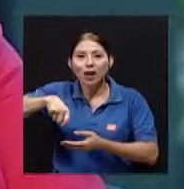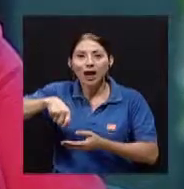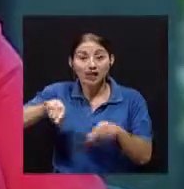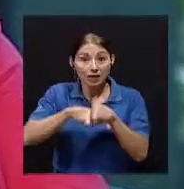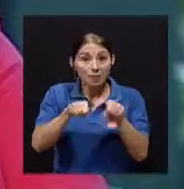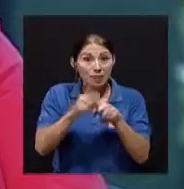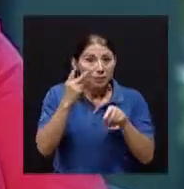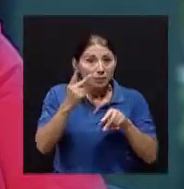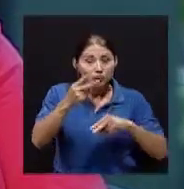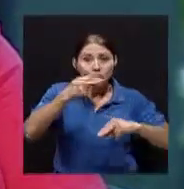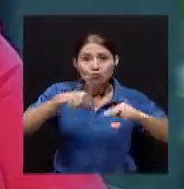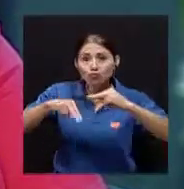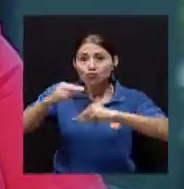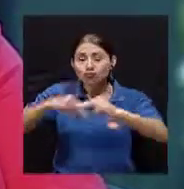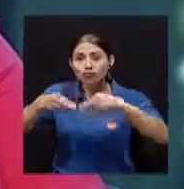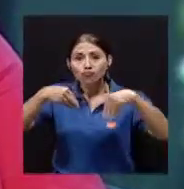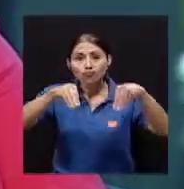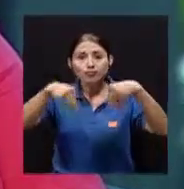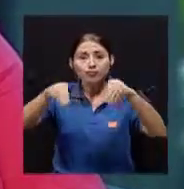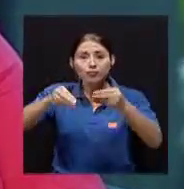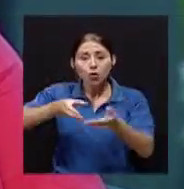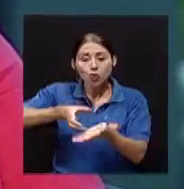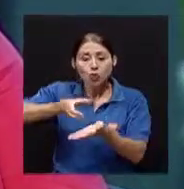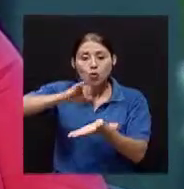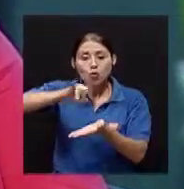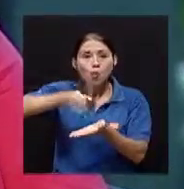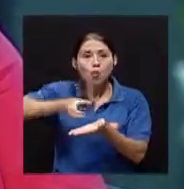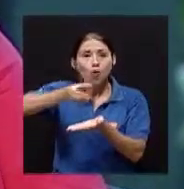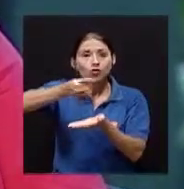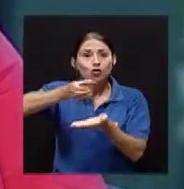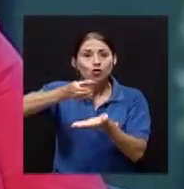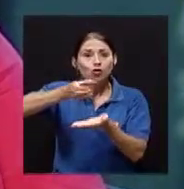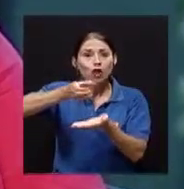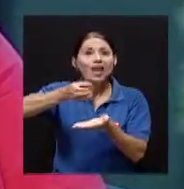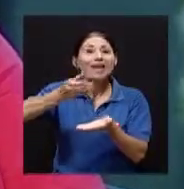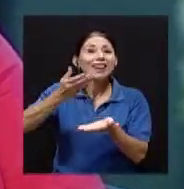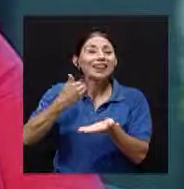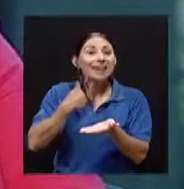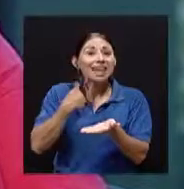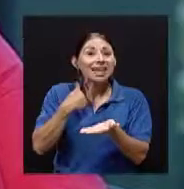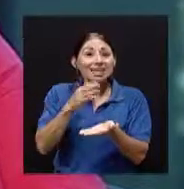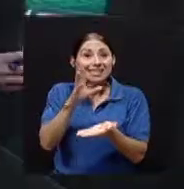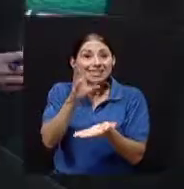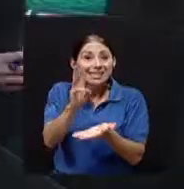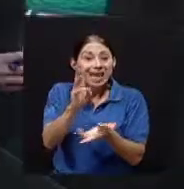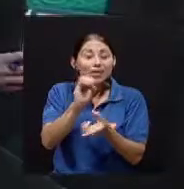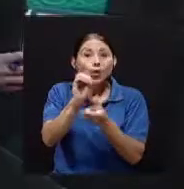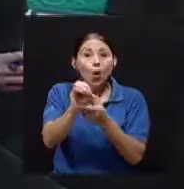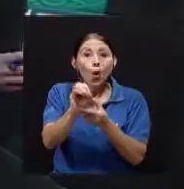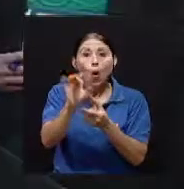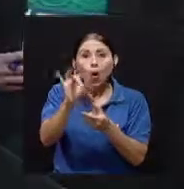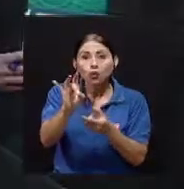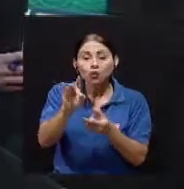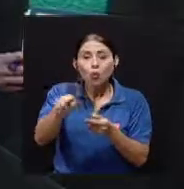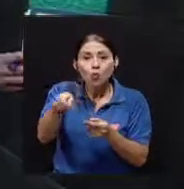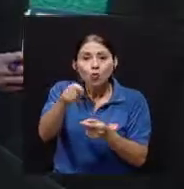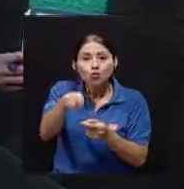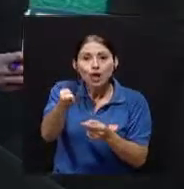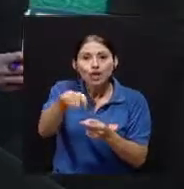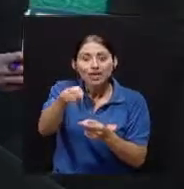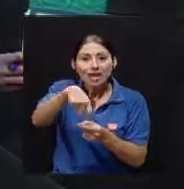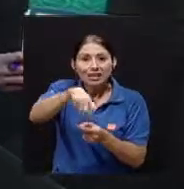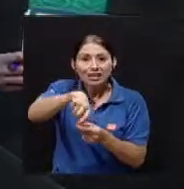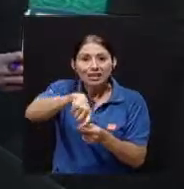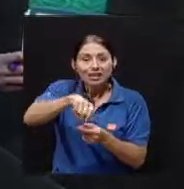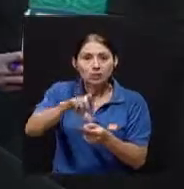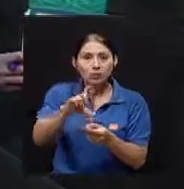mercado, inclusive, jugos envasados que hasta traen 6 a 8 cucharaditas de azúcar por envase, ¿verdad? Usualmente uno en casa no